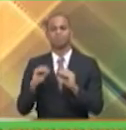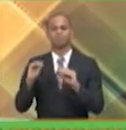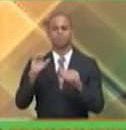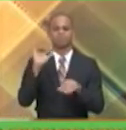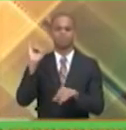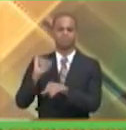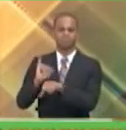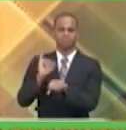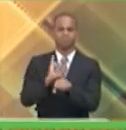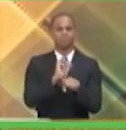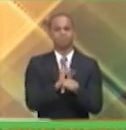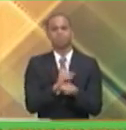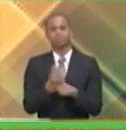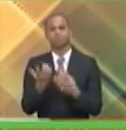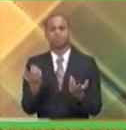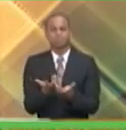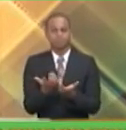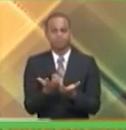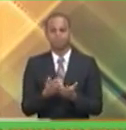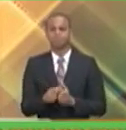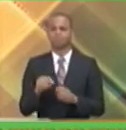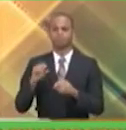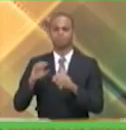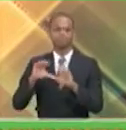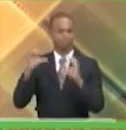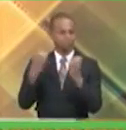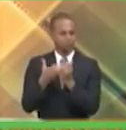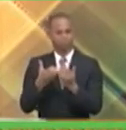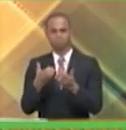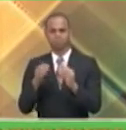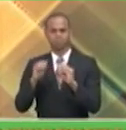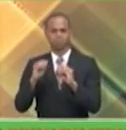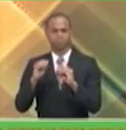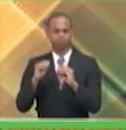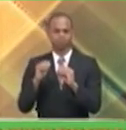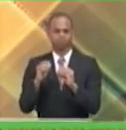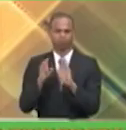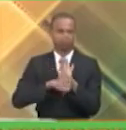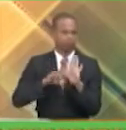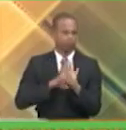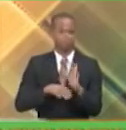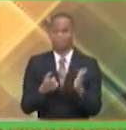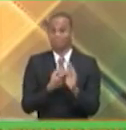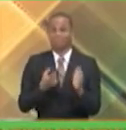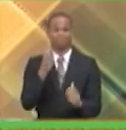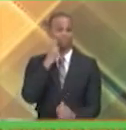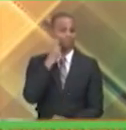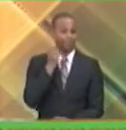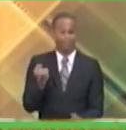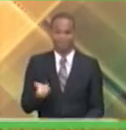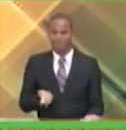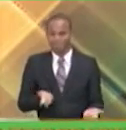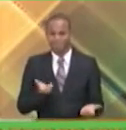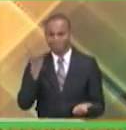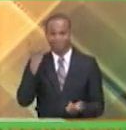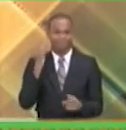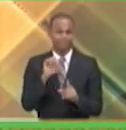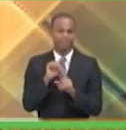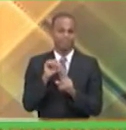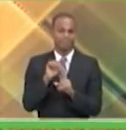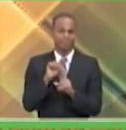las iglesias, dar pequeños cursos, economísimos o gratis, que terminábamos gratis,